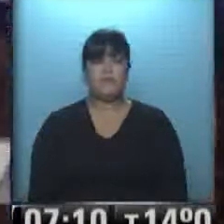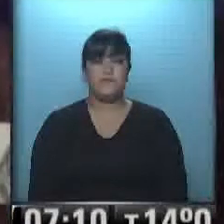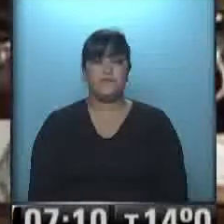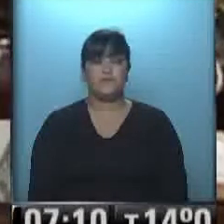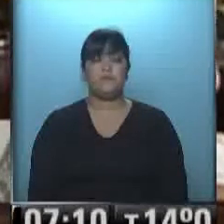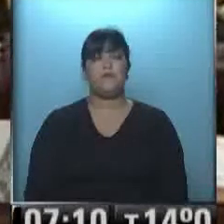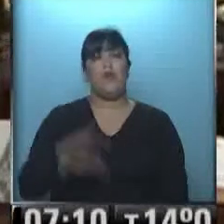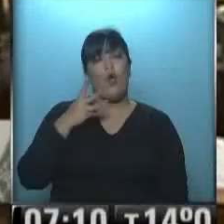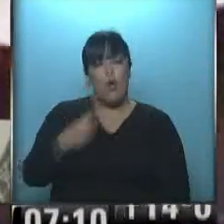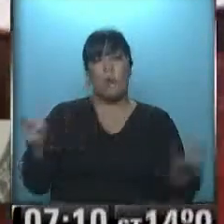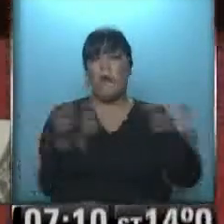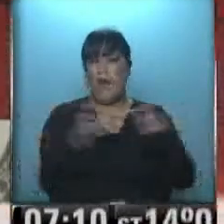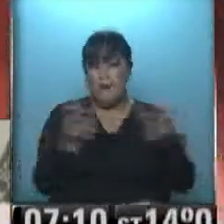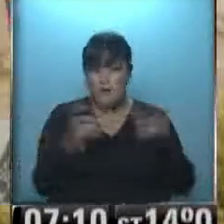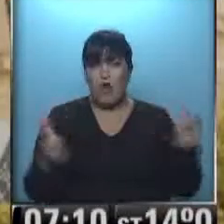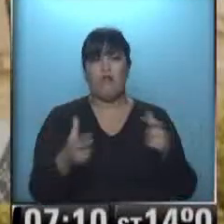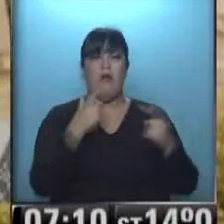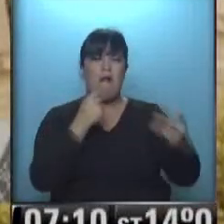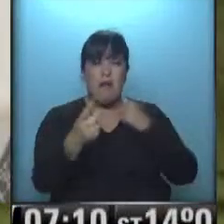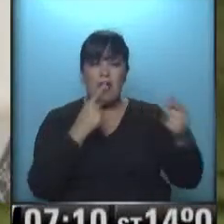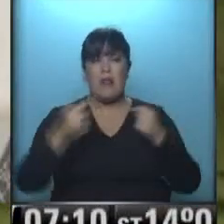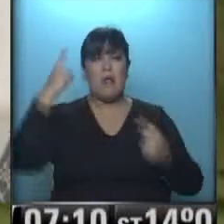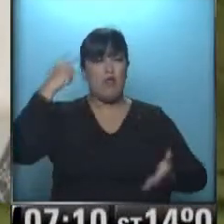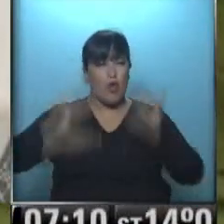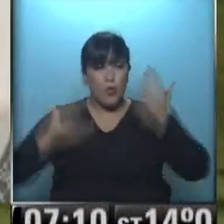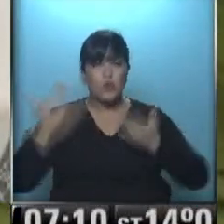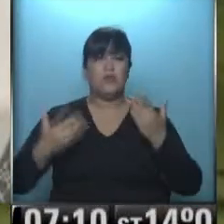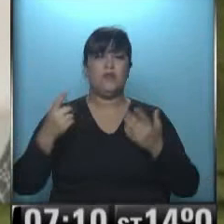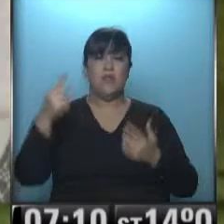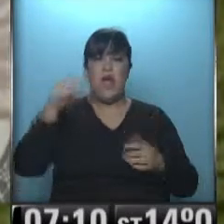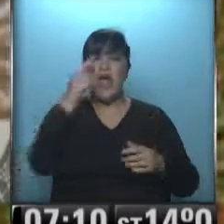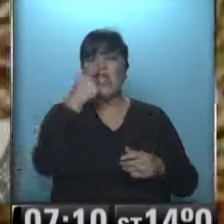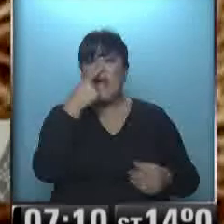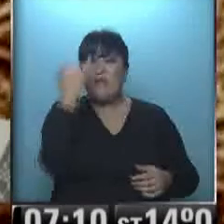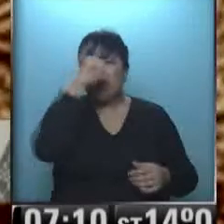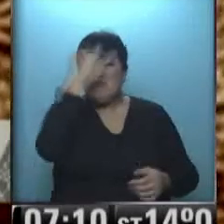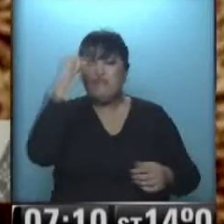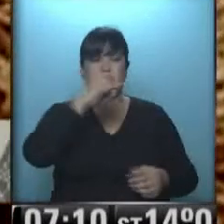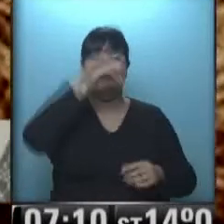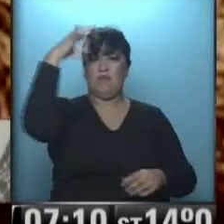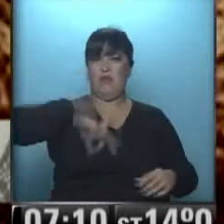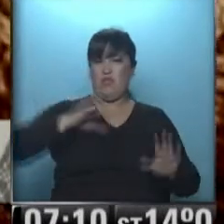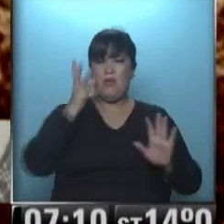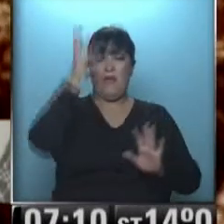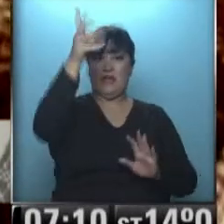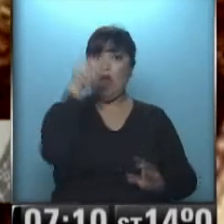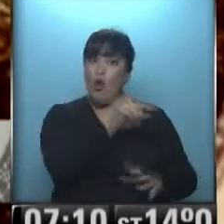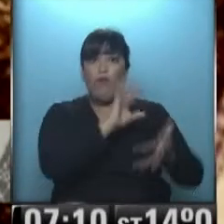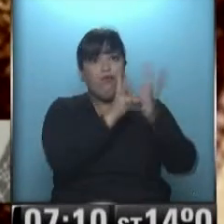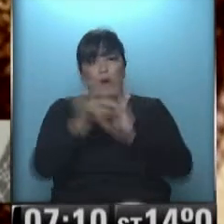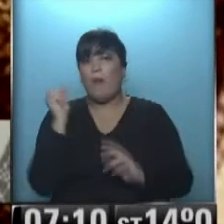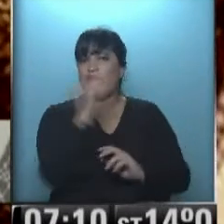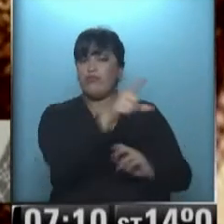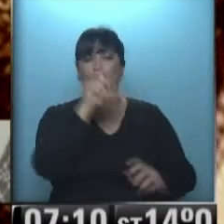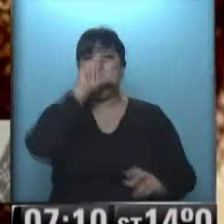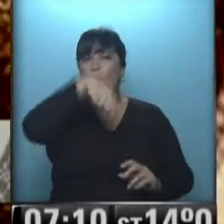Compra de bonos en desgracia, reclamos judiciales y ganancias abultadas. Ese es el proceso que caracteriza a los fondos buitre